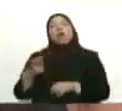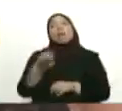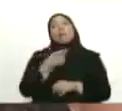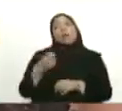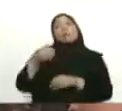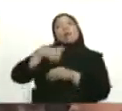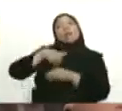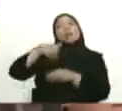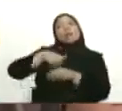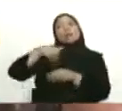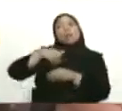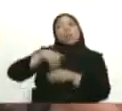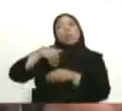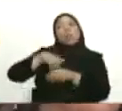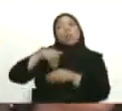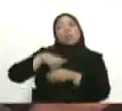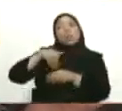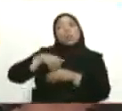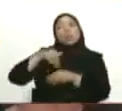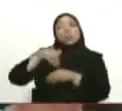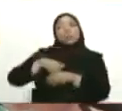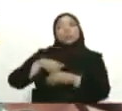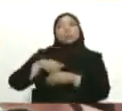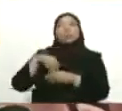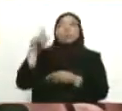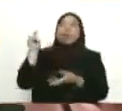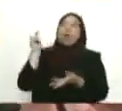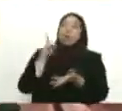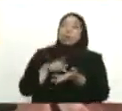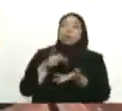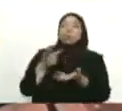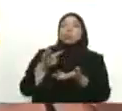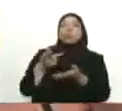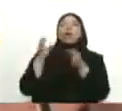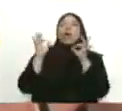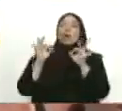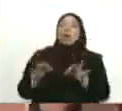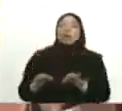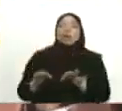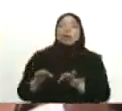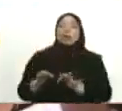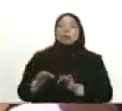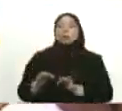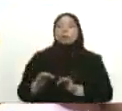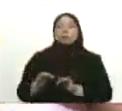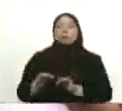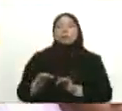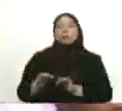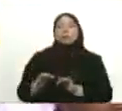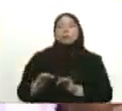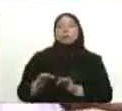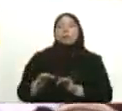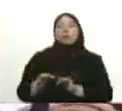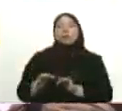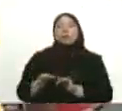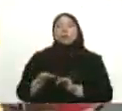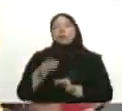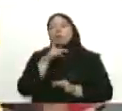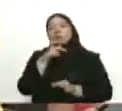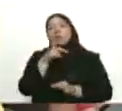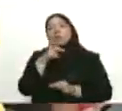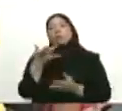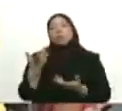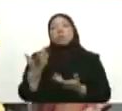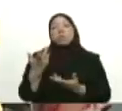elecciones van a llegar aquí a a este sector tengan la seguridad ellos son sobrados no